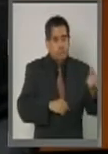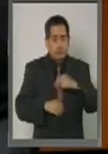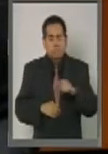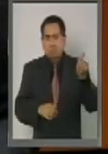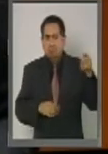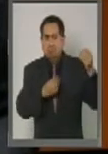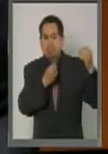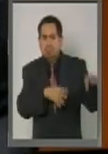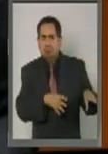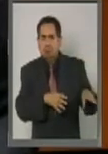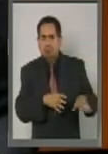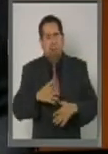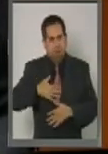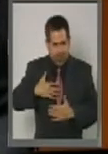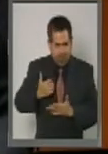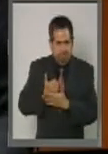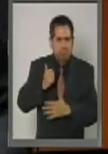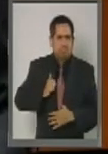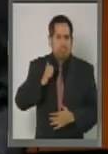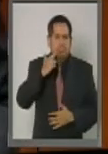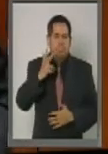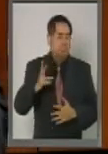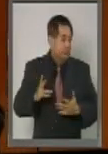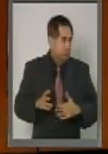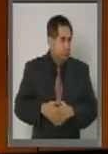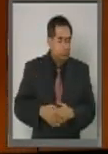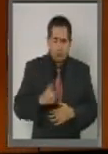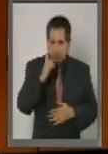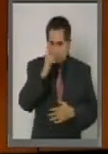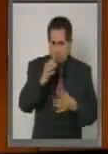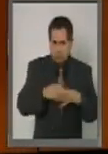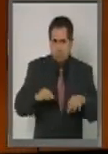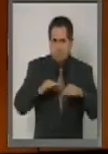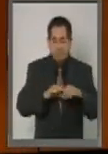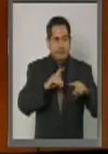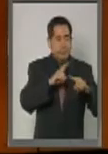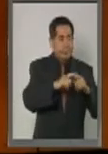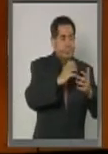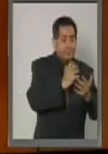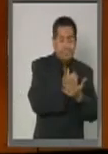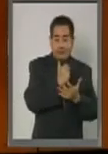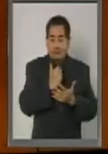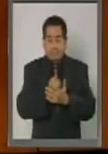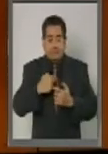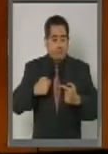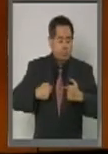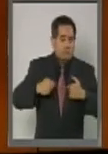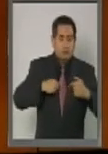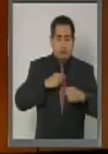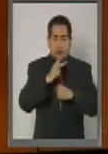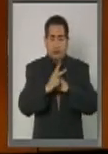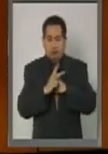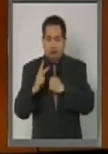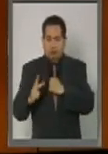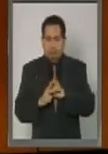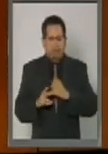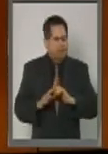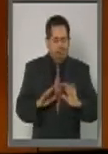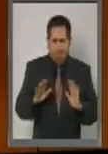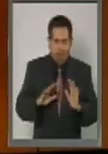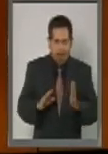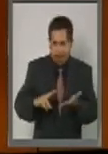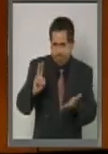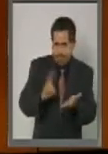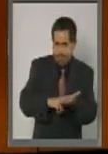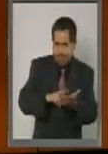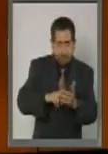pierde. Sin embargo, lo más importante aquí no es quién gana o quién pierde entre las naciones. Aquí lo importante es